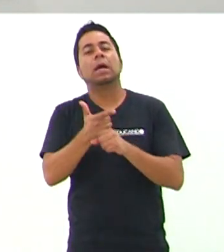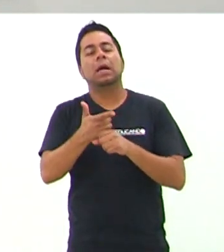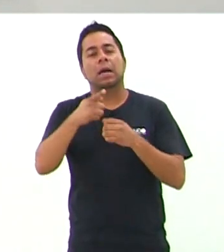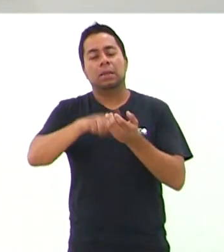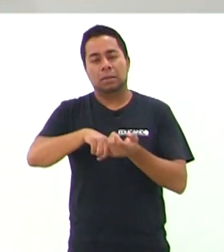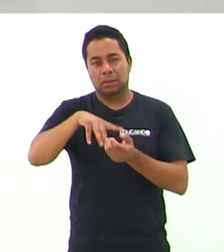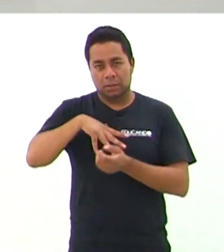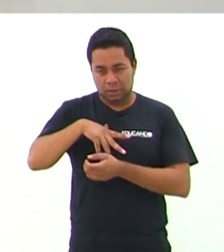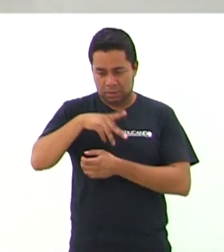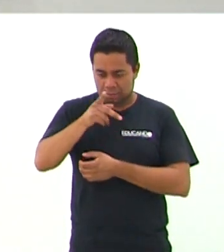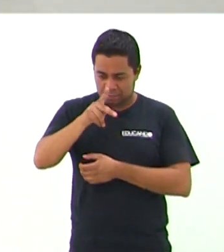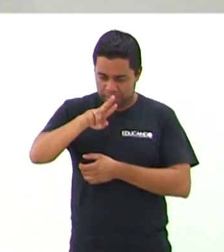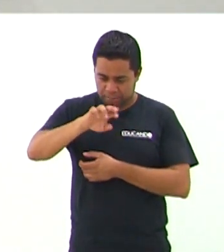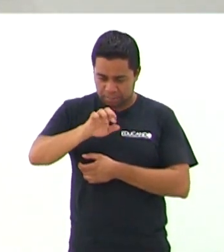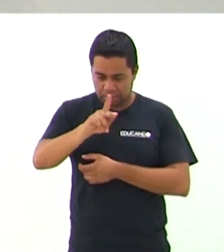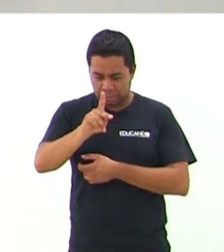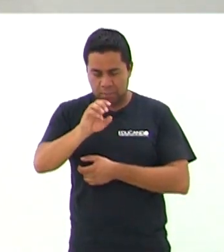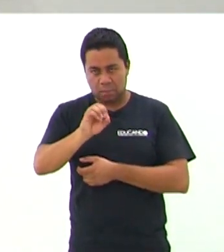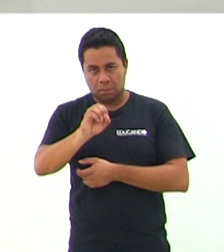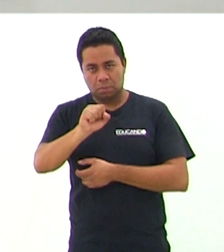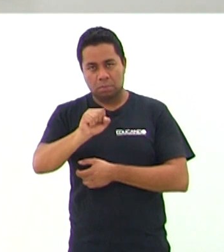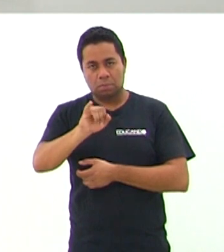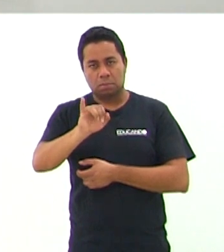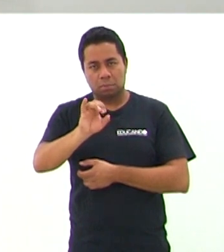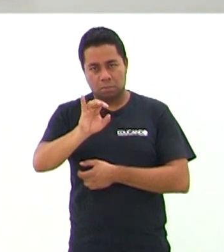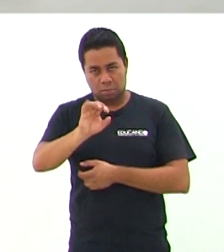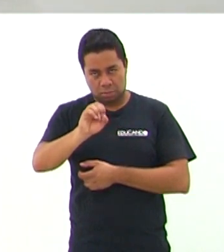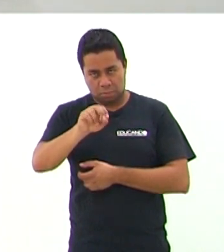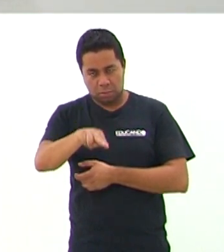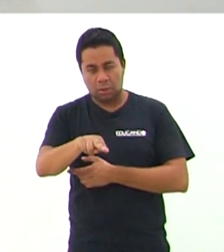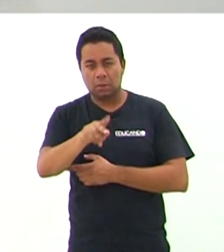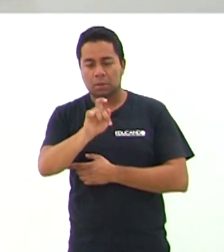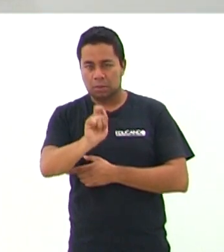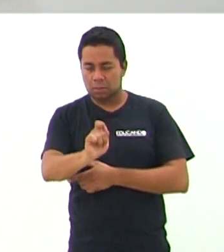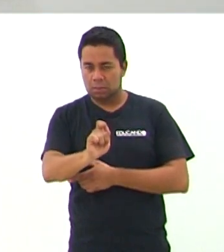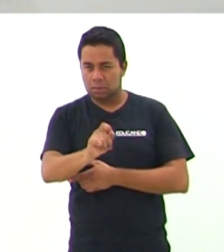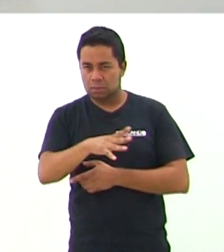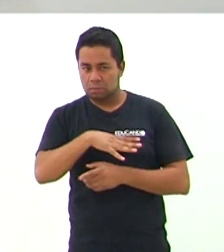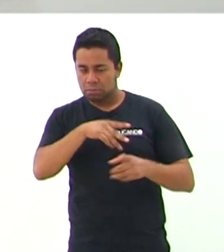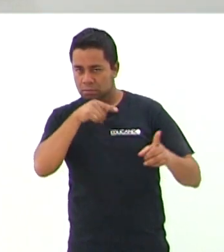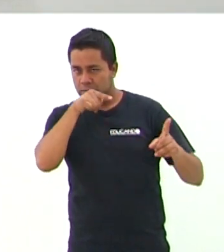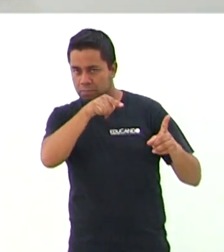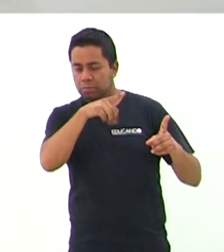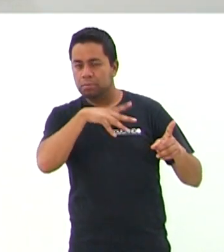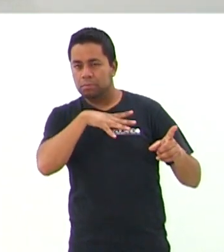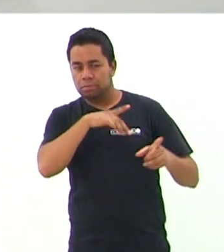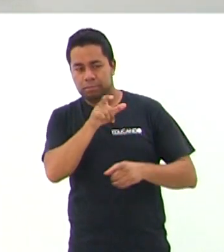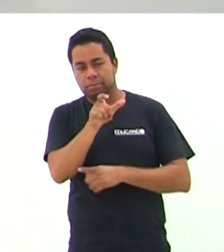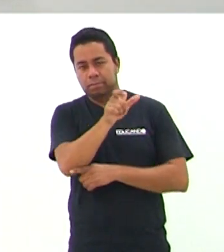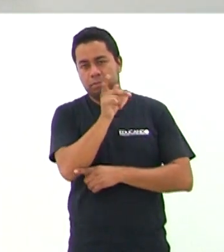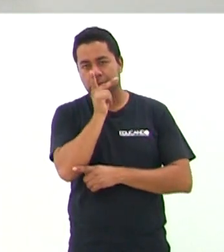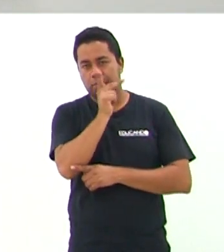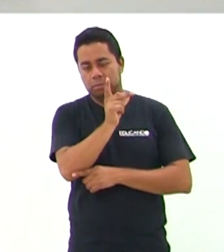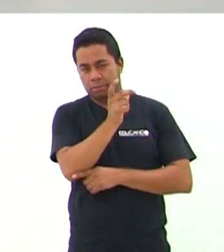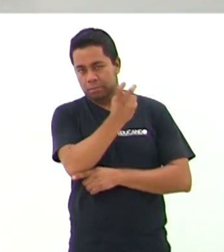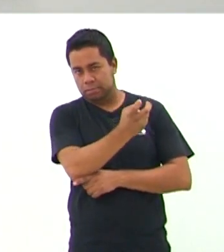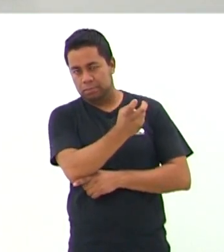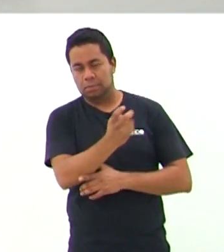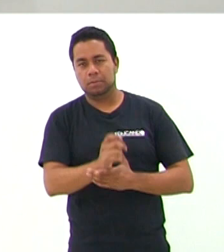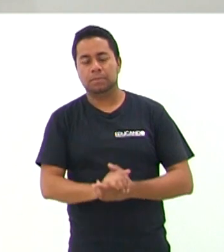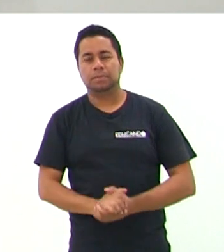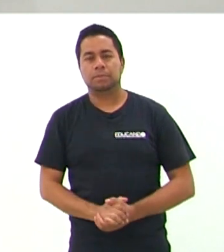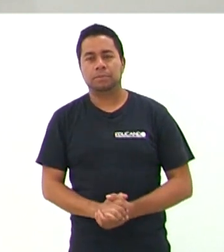una preposición, ¿bien? Y la preposición es la que tenemos acá,